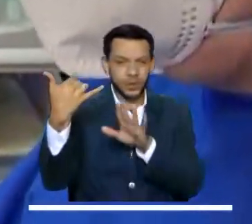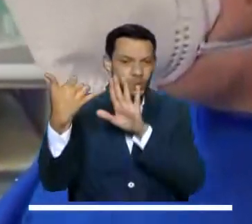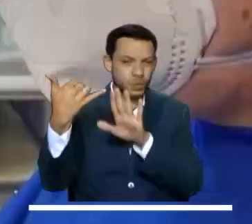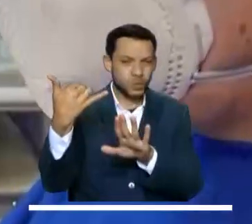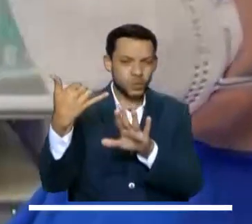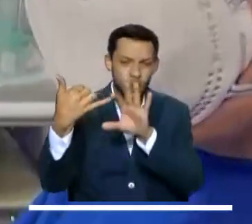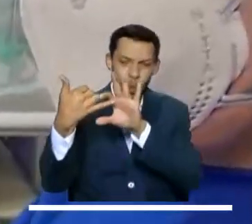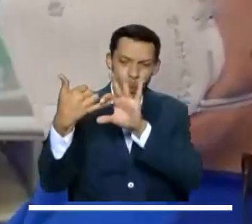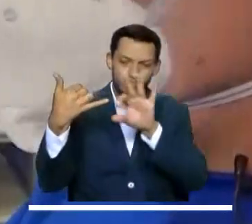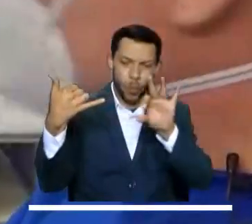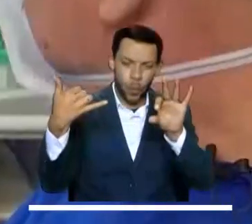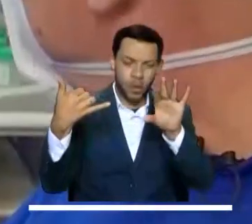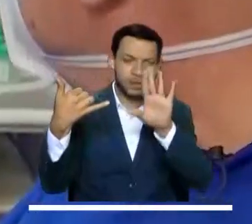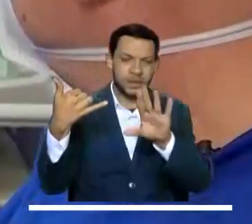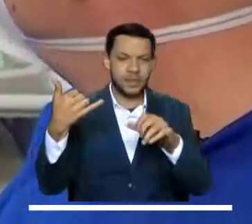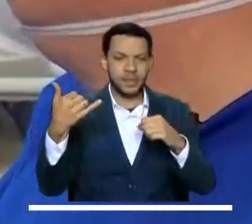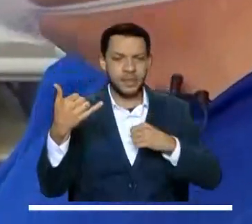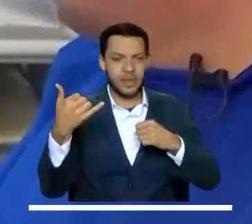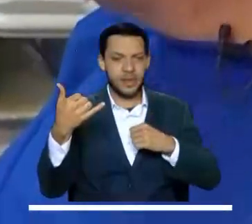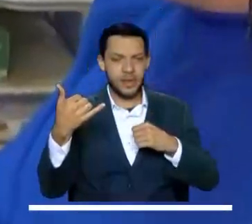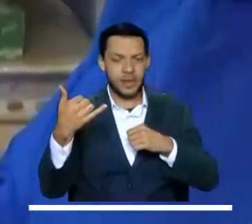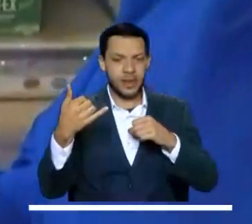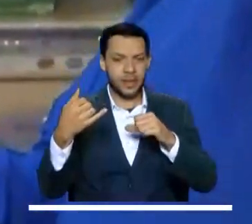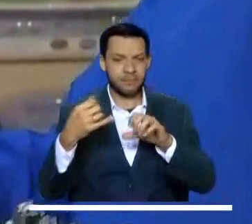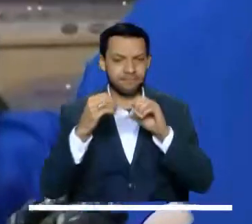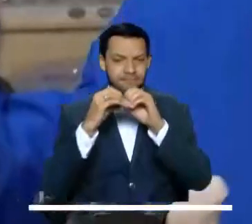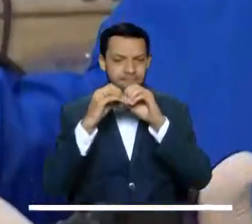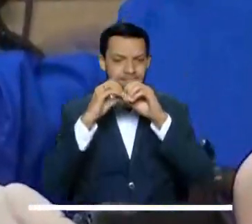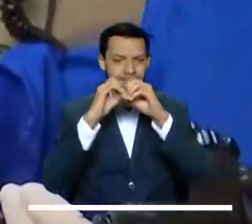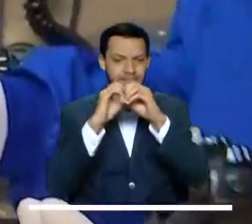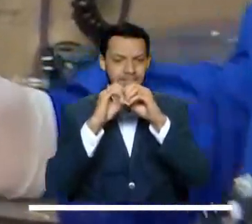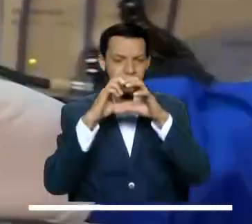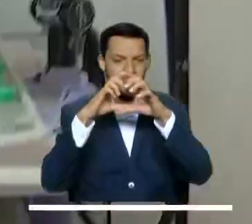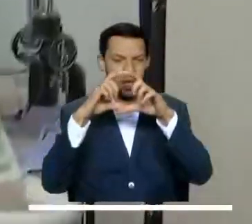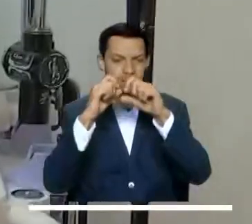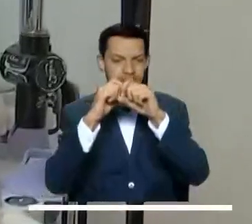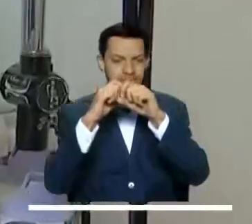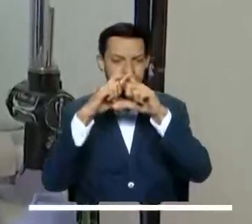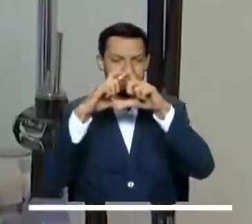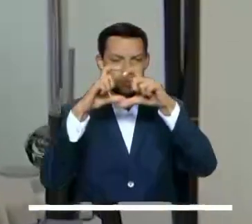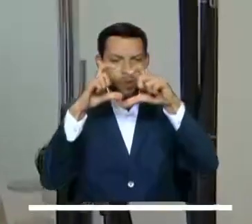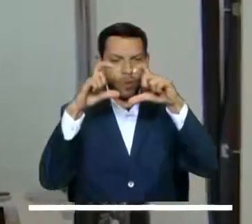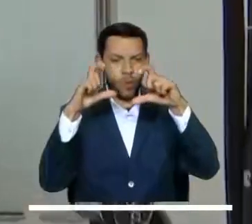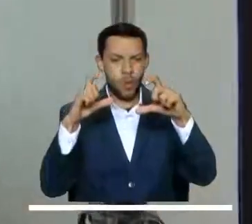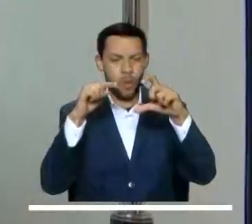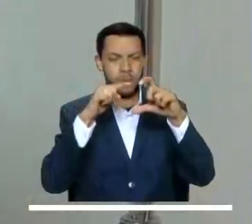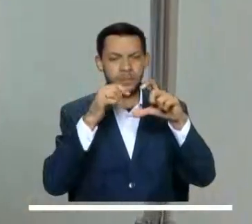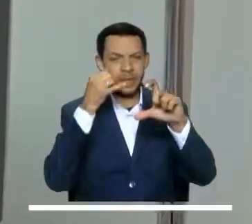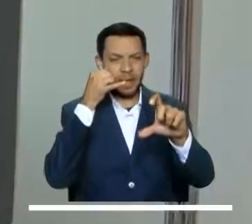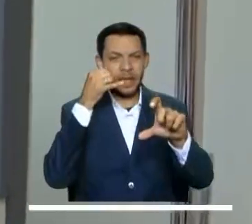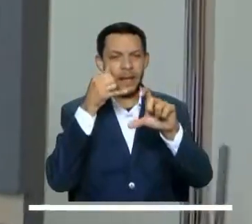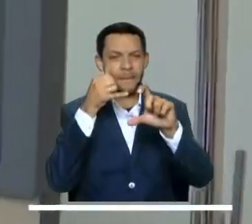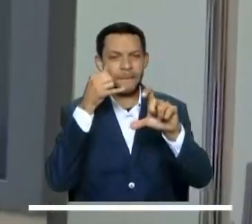una cámara que magnifica la mucosa gastrointestinal. Estamos bajando por el